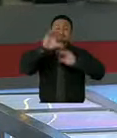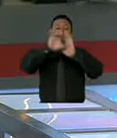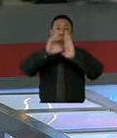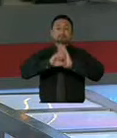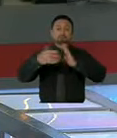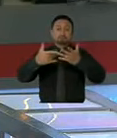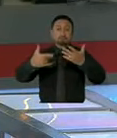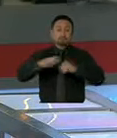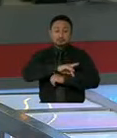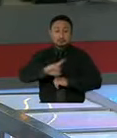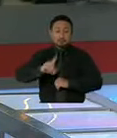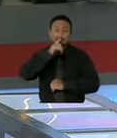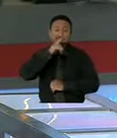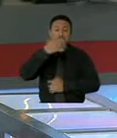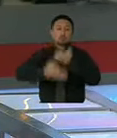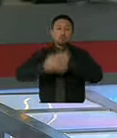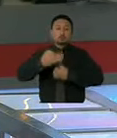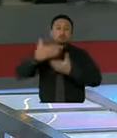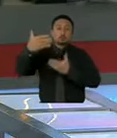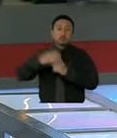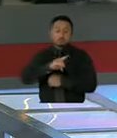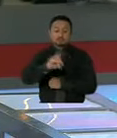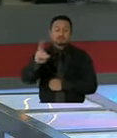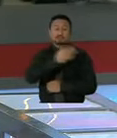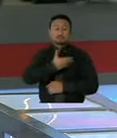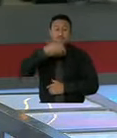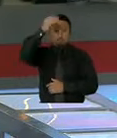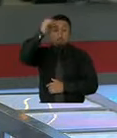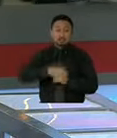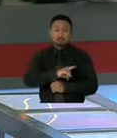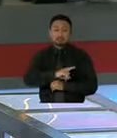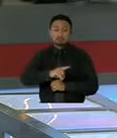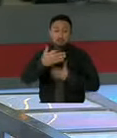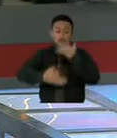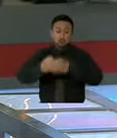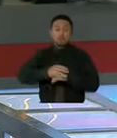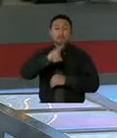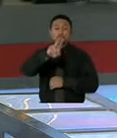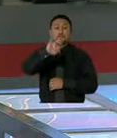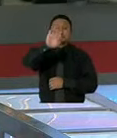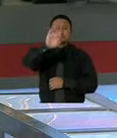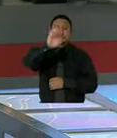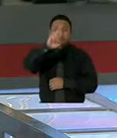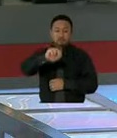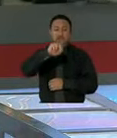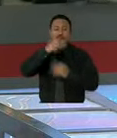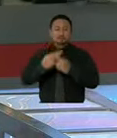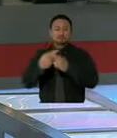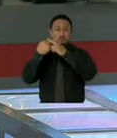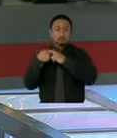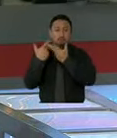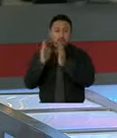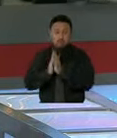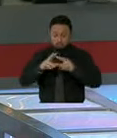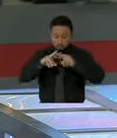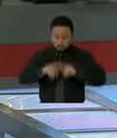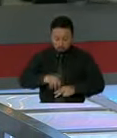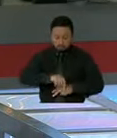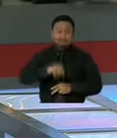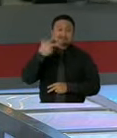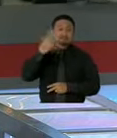sorteó admisibilidad de juicio político a Jorge Glass. El magistrado Manuel Viteri será el encargado de revisar la solicitud, quien tendrá 3 días